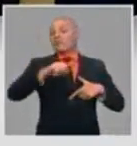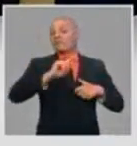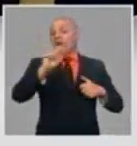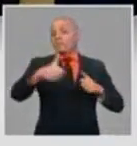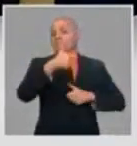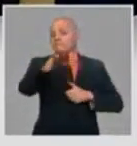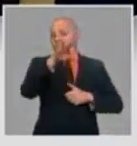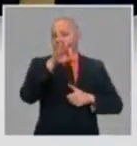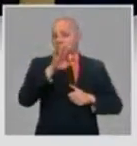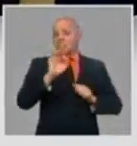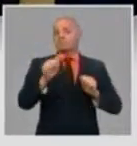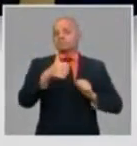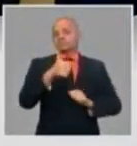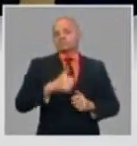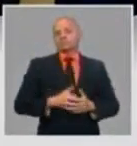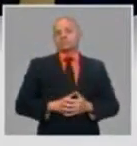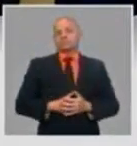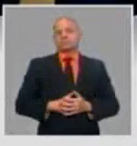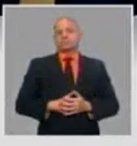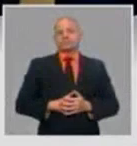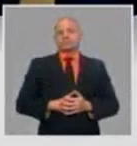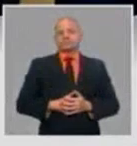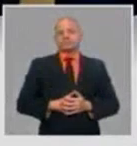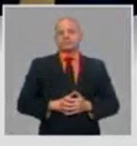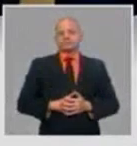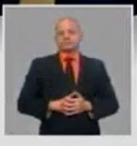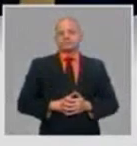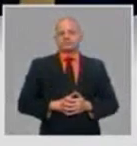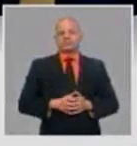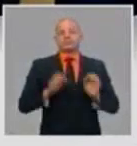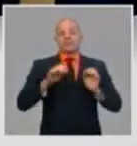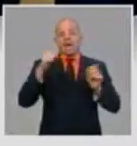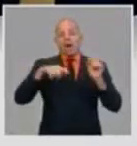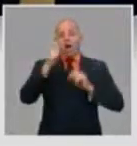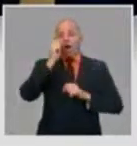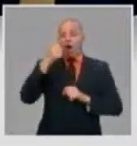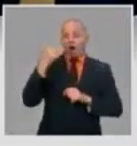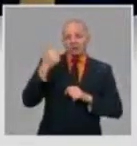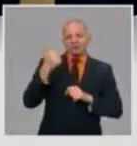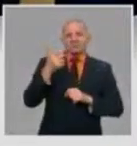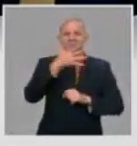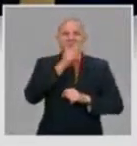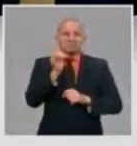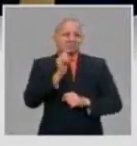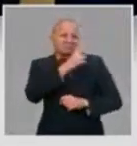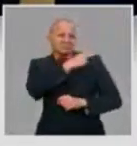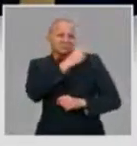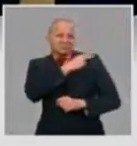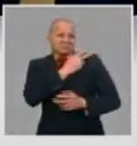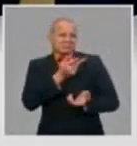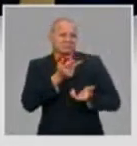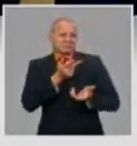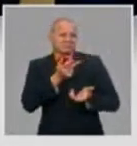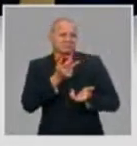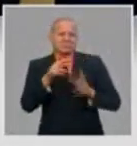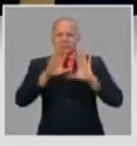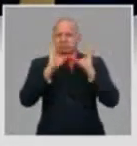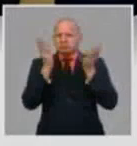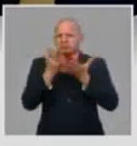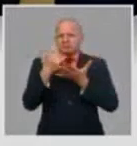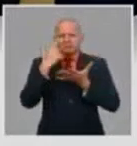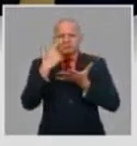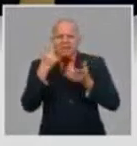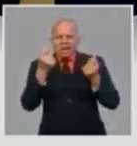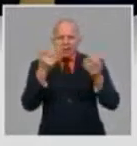presidencia, fue senador, fue secretario de Estado y ahora es una especie de jefe de toda la cosa por